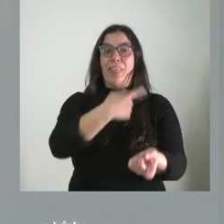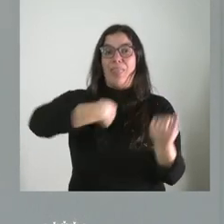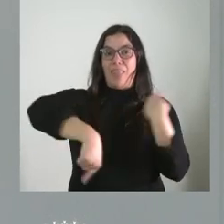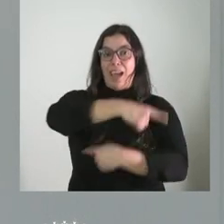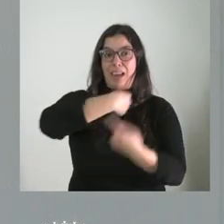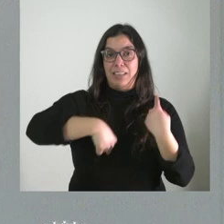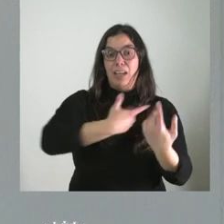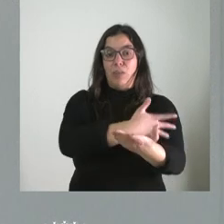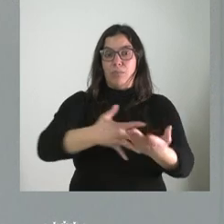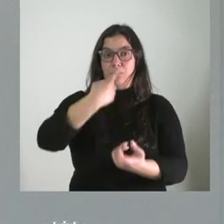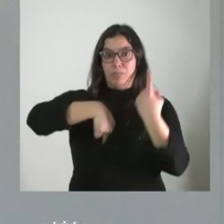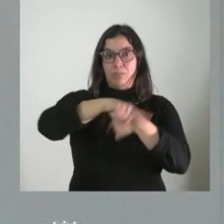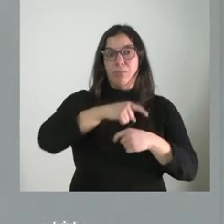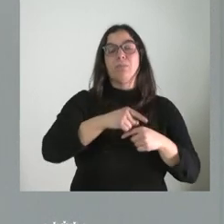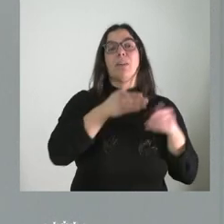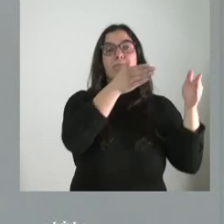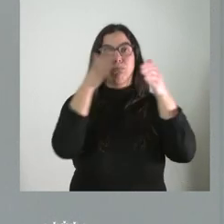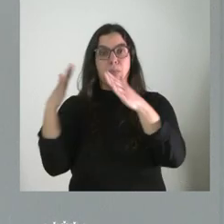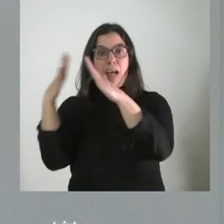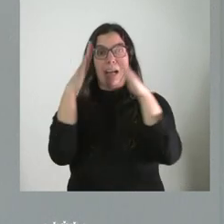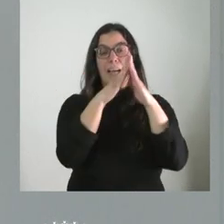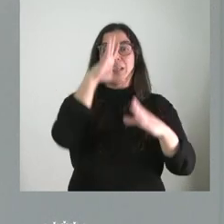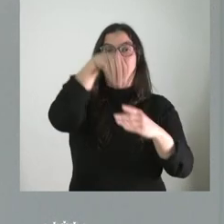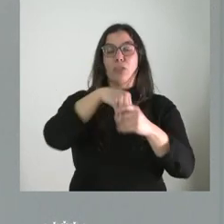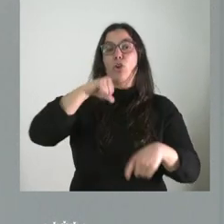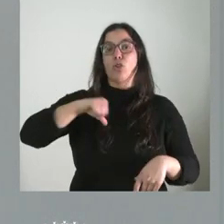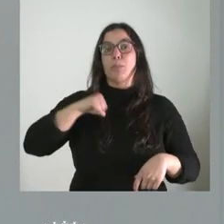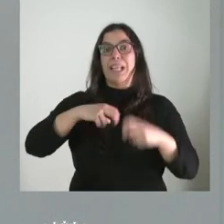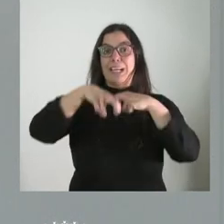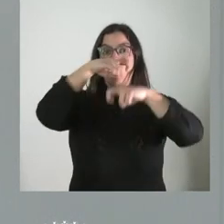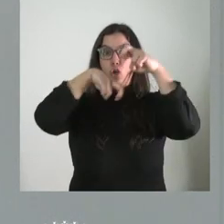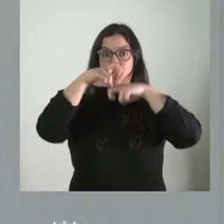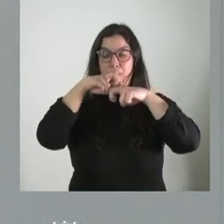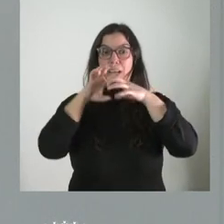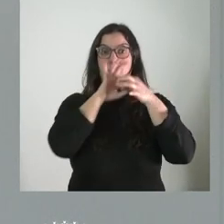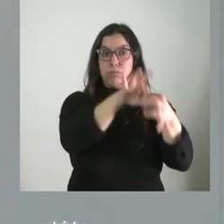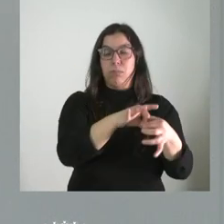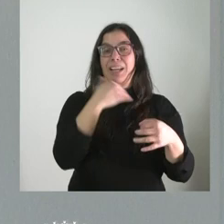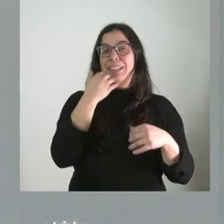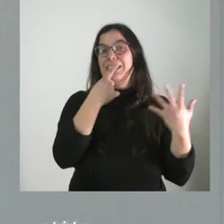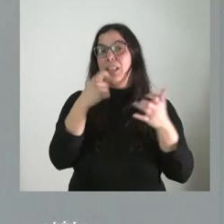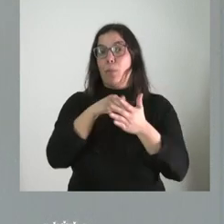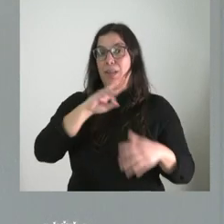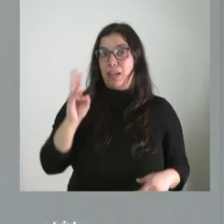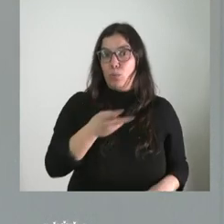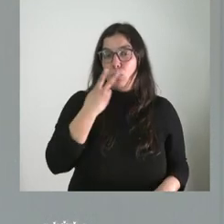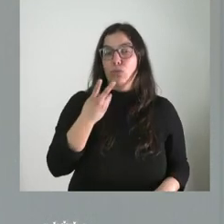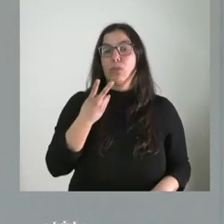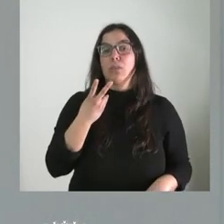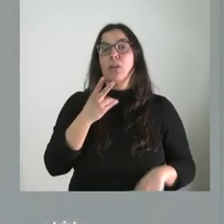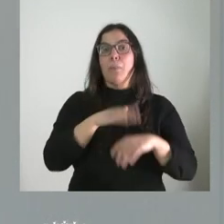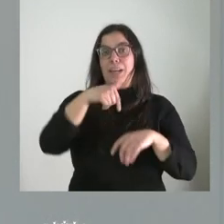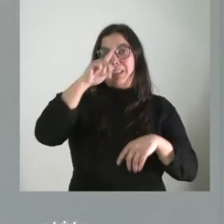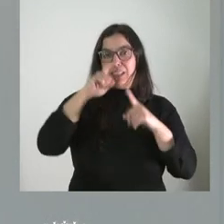y hemodiálisis domiciliaria dependiente del hospital río Ortega de Valladolid hablamos de casi 600.000 euros para este año